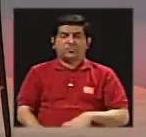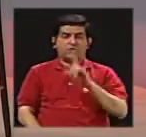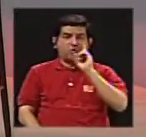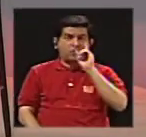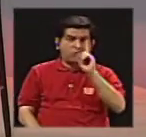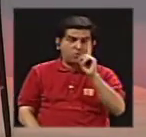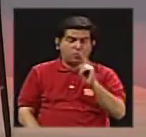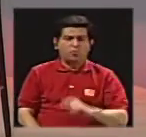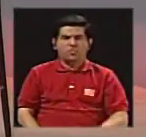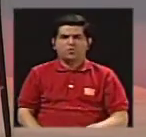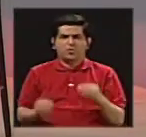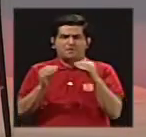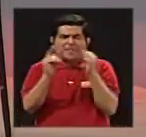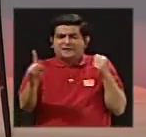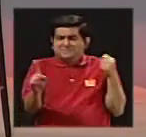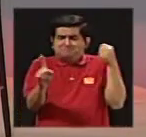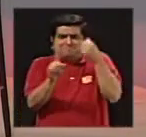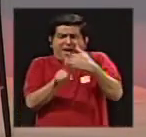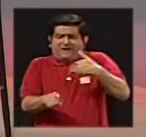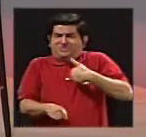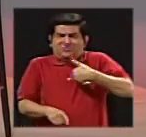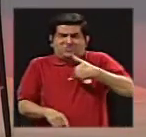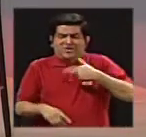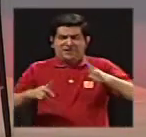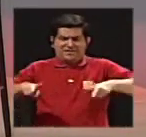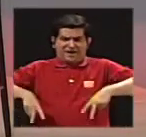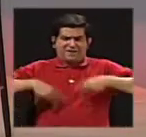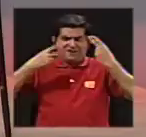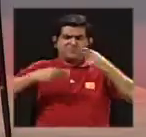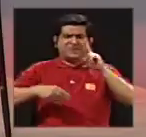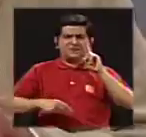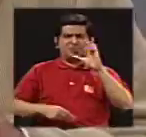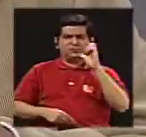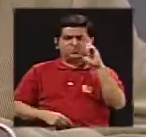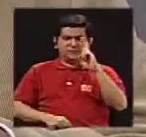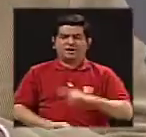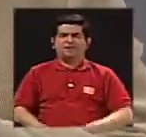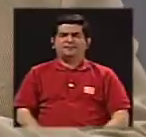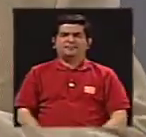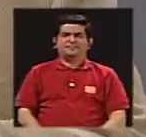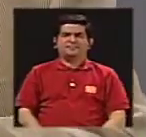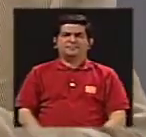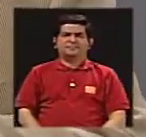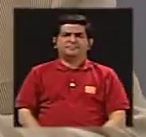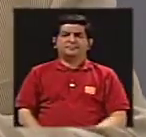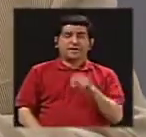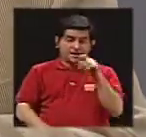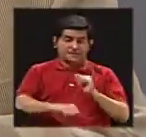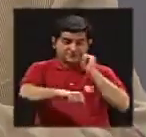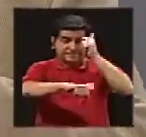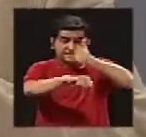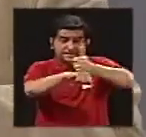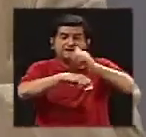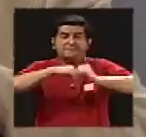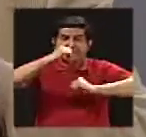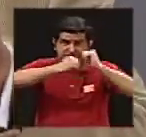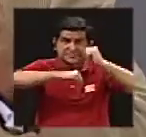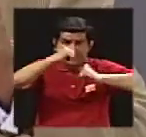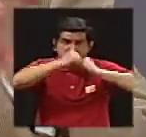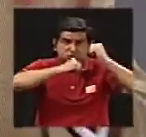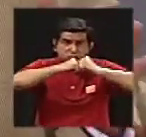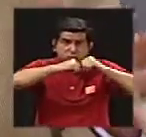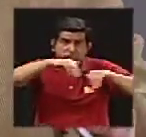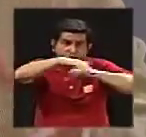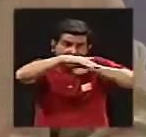más de los que más impacto han tenido en la en la vida de la Universidad de Costa Rica eh que es el que plantea la estructura